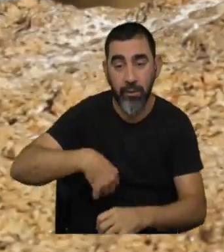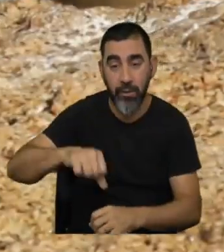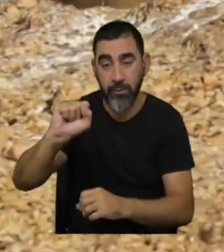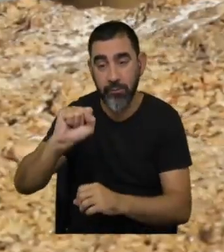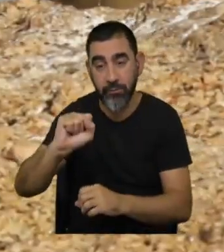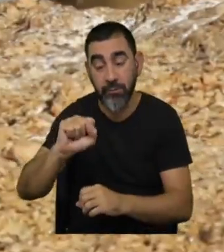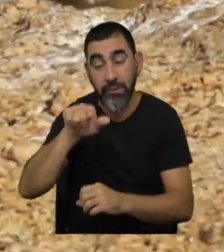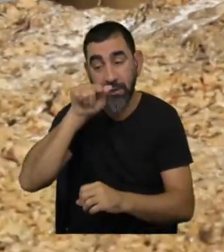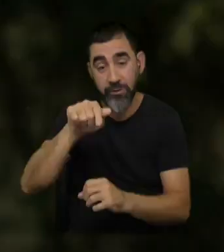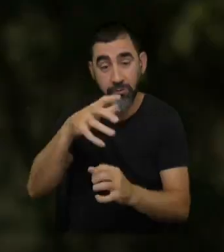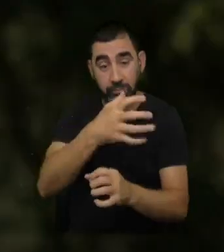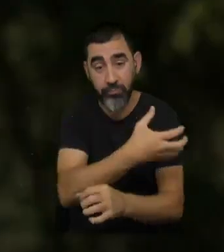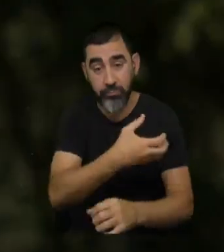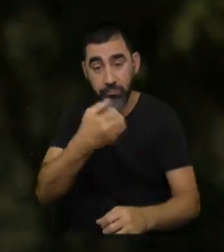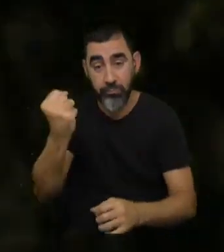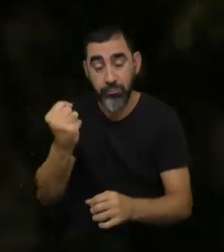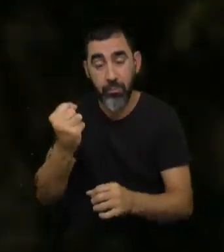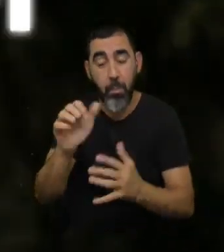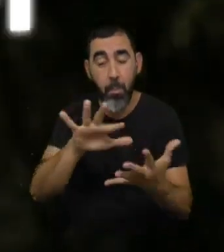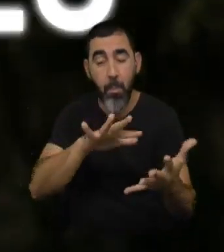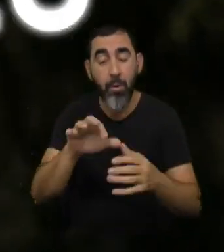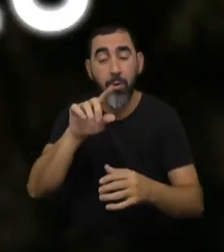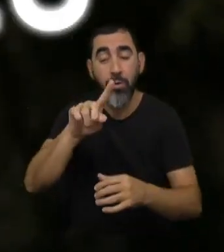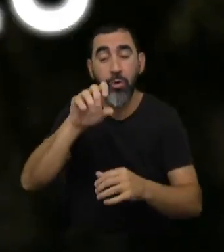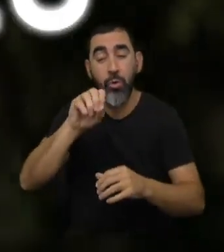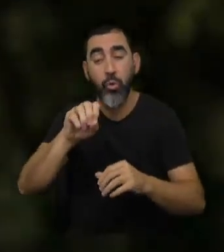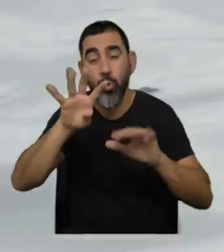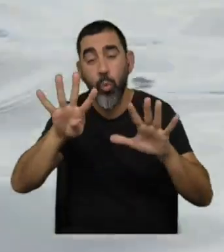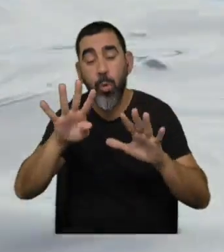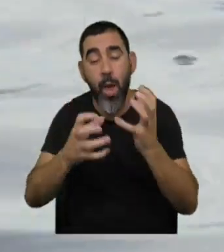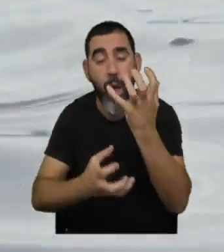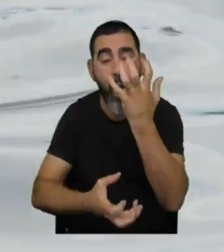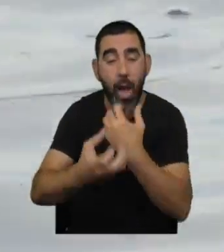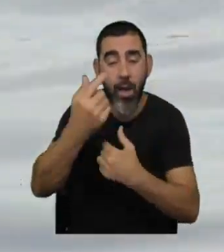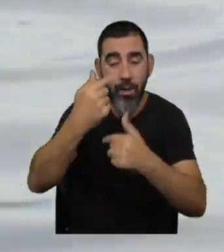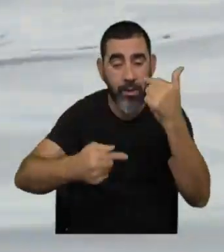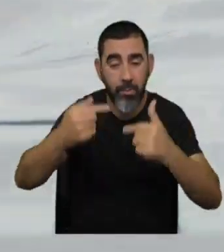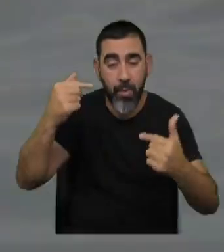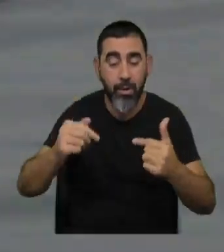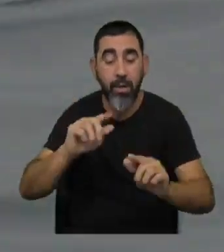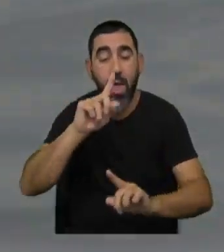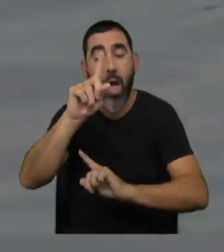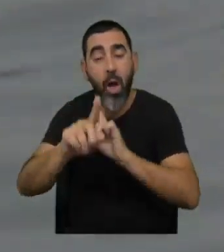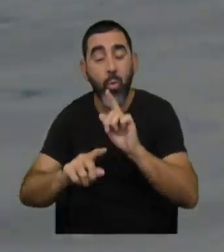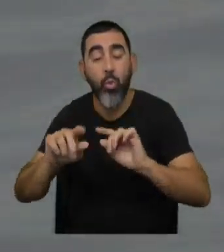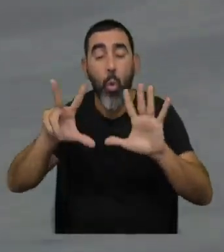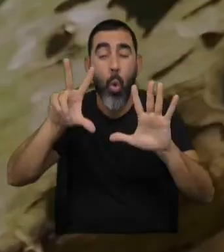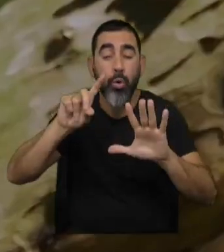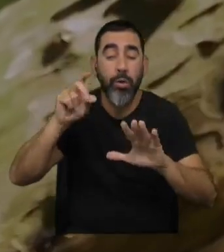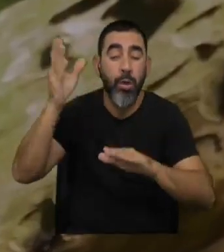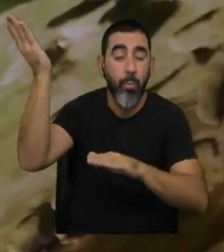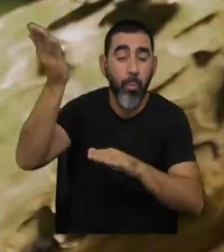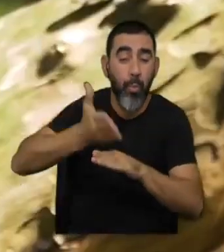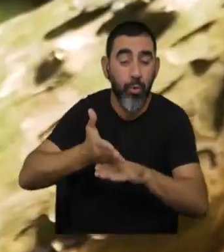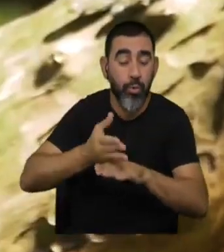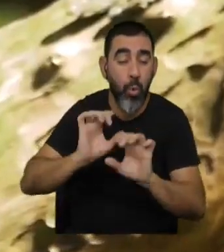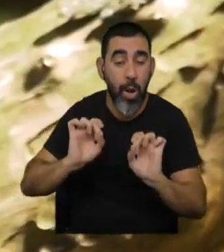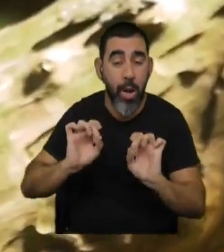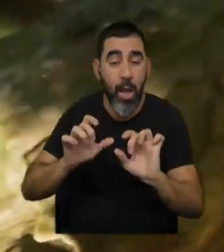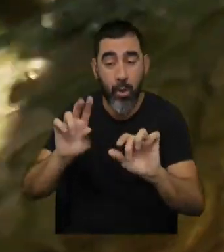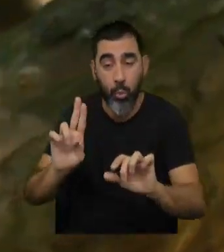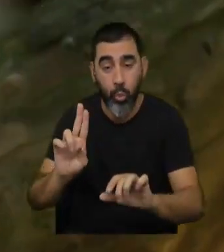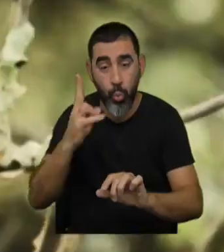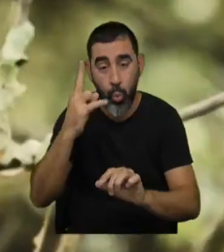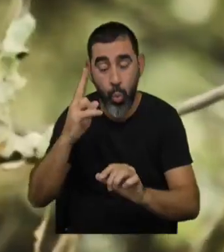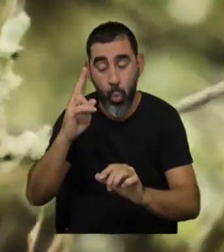esas incautaciones pertenecían a más o menos 109 especies. Algunas, el 80% aproximadamente eran especies nativas,